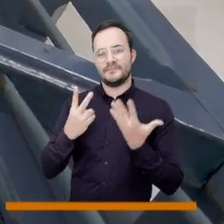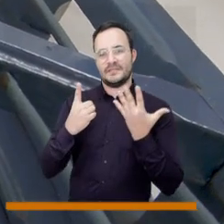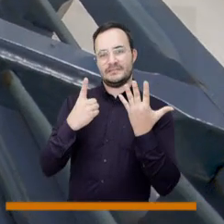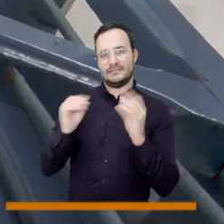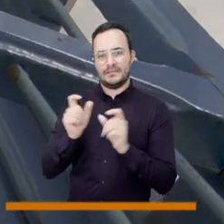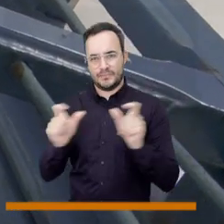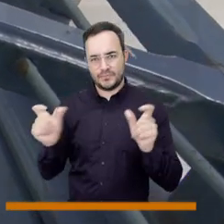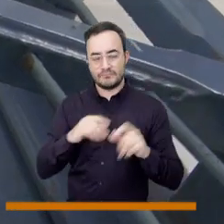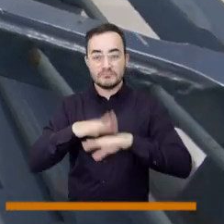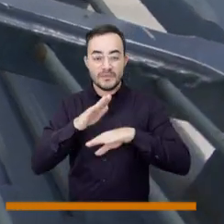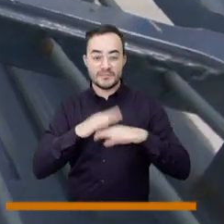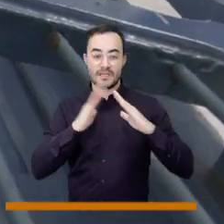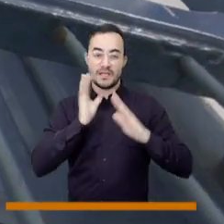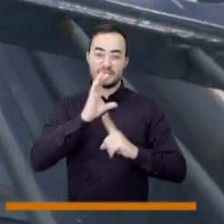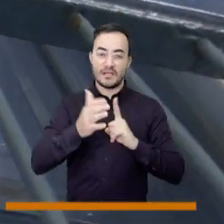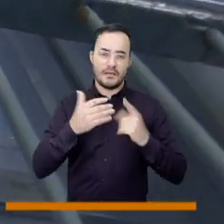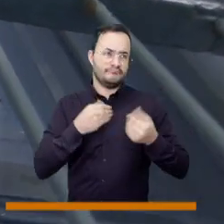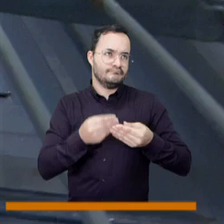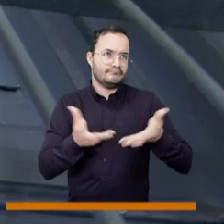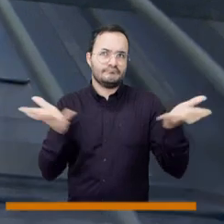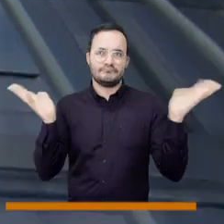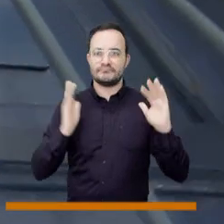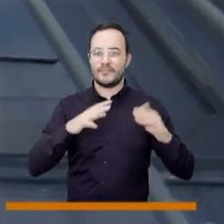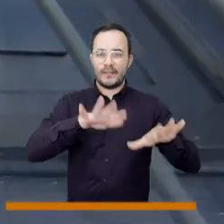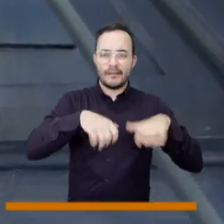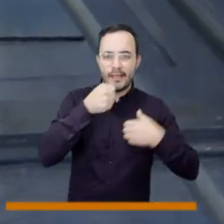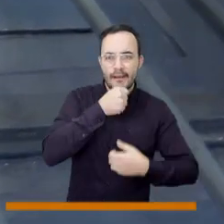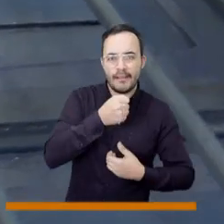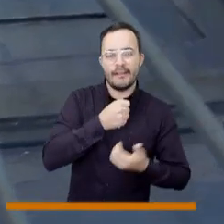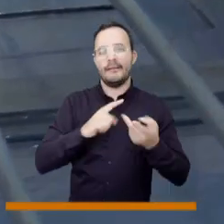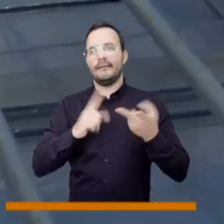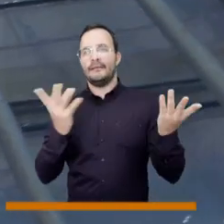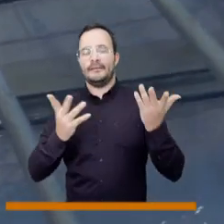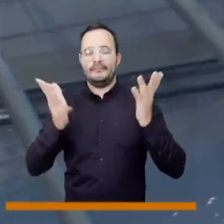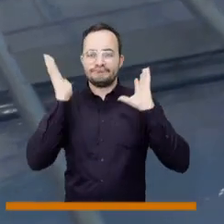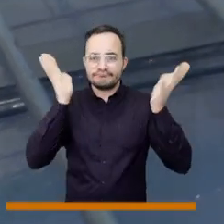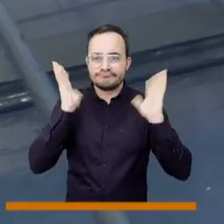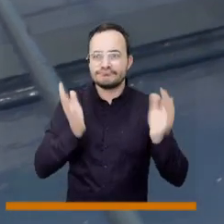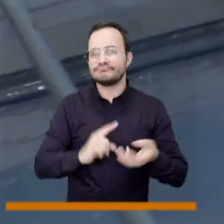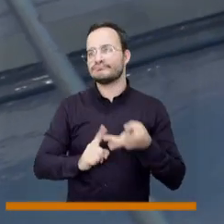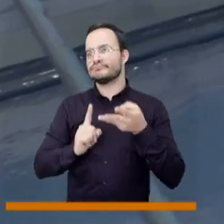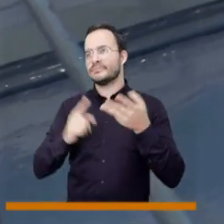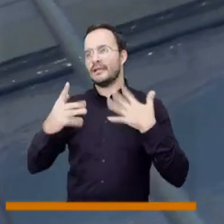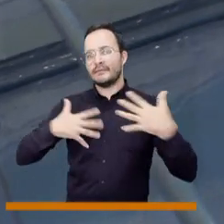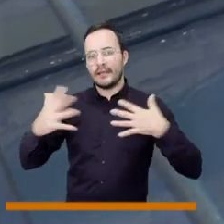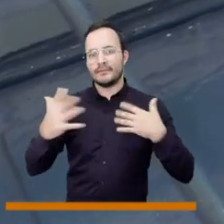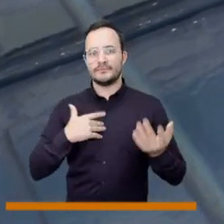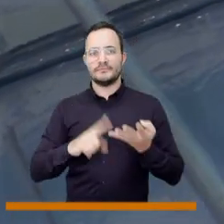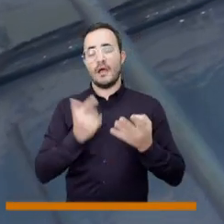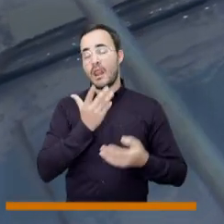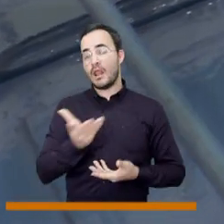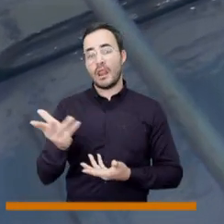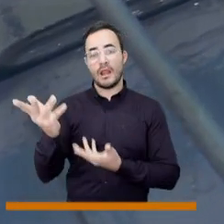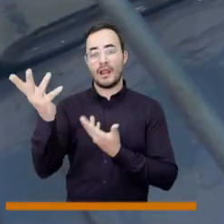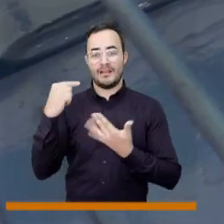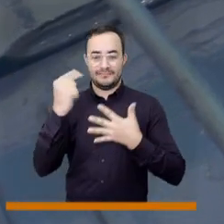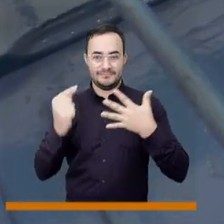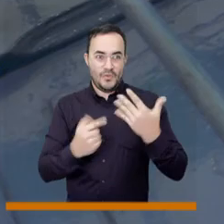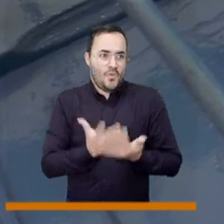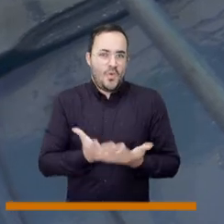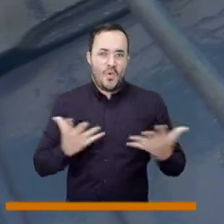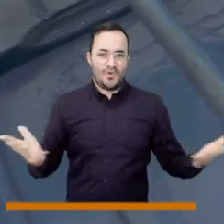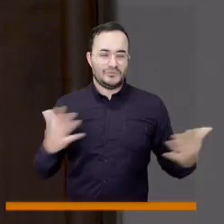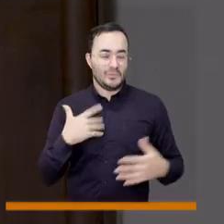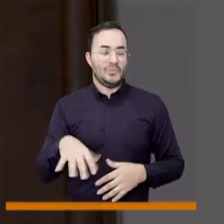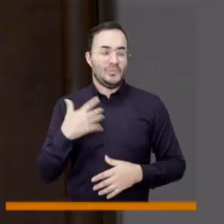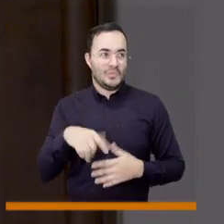personas pero la casa pasa de todo conversatorios performance conciertos teatro ópera en Los Balcones hemos hecho yo